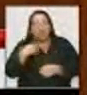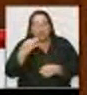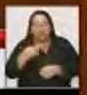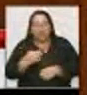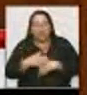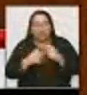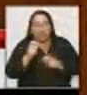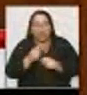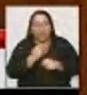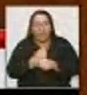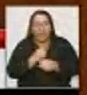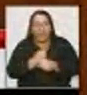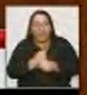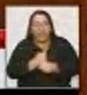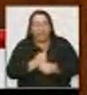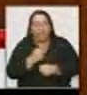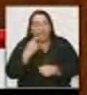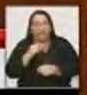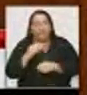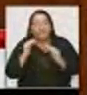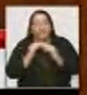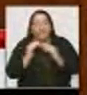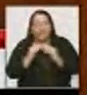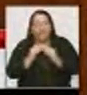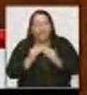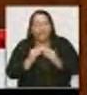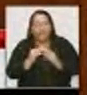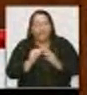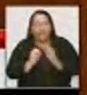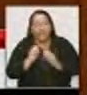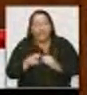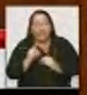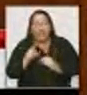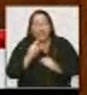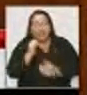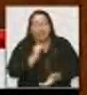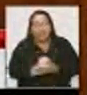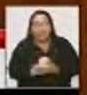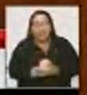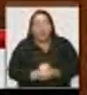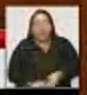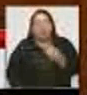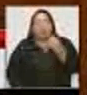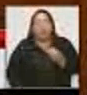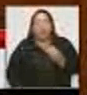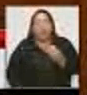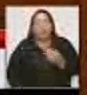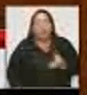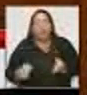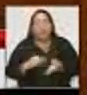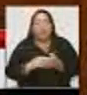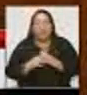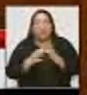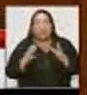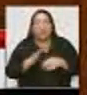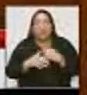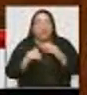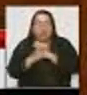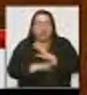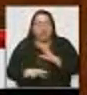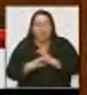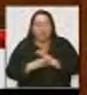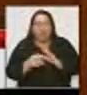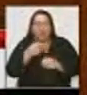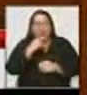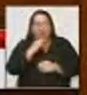decente para las trabajadoras y los trabajadores domésticos. Resalto esta aprobación, dado que significa ampliar el marco de